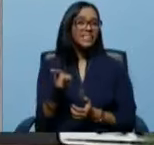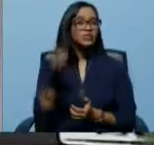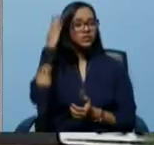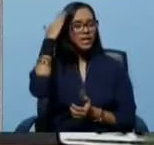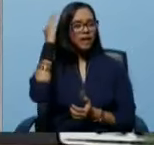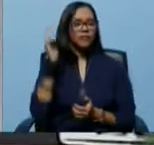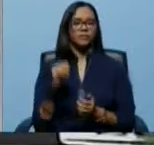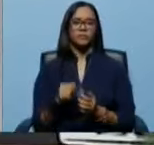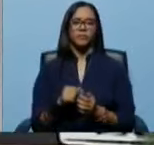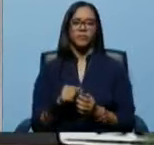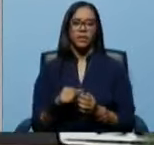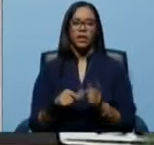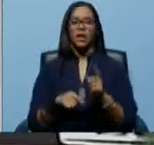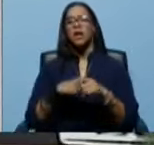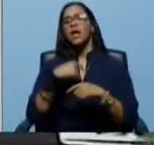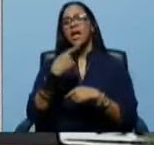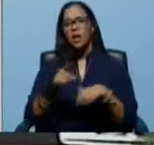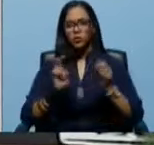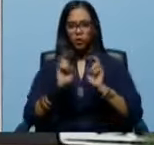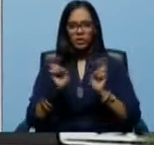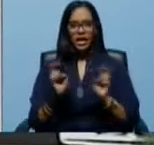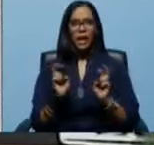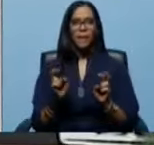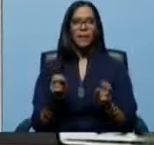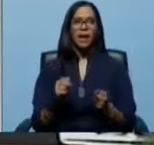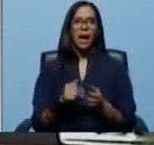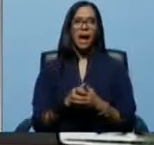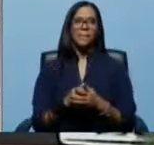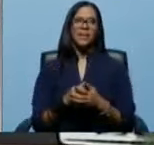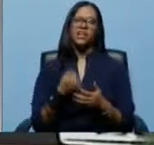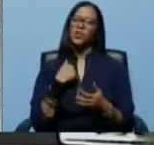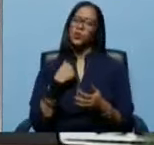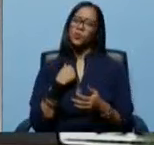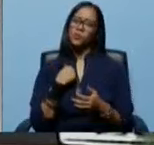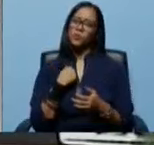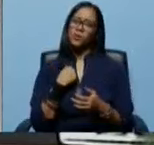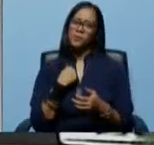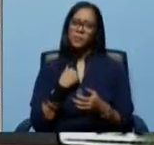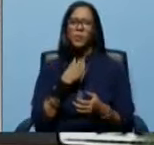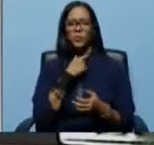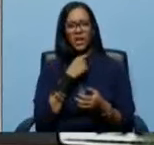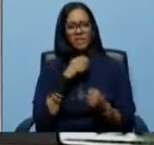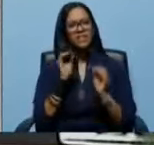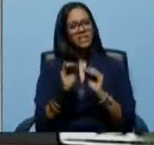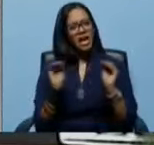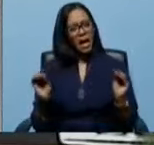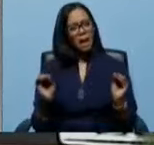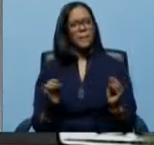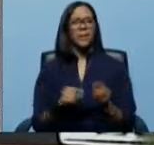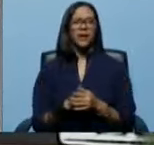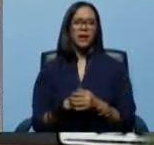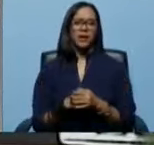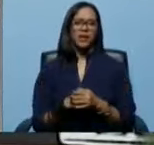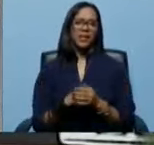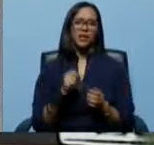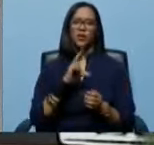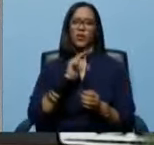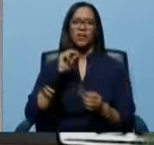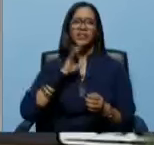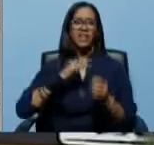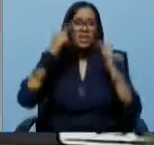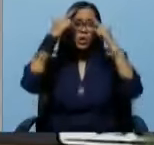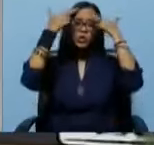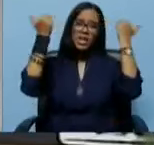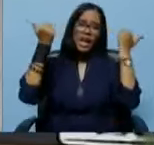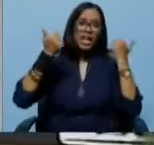El otro tema es, a mí me gusta avisar para que no nadie vaya a caer por, ¿cómo se llama? Por inocente, que yo no